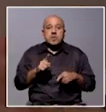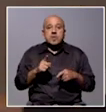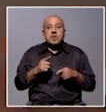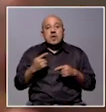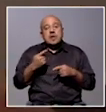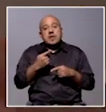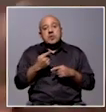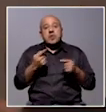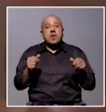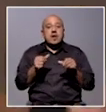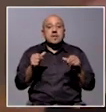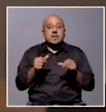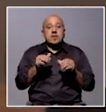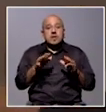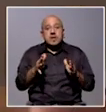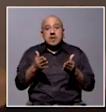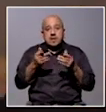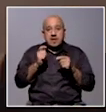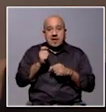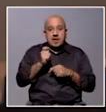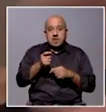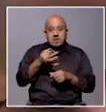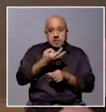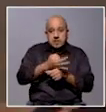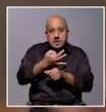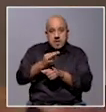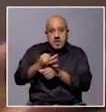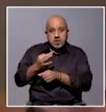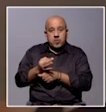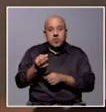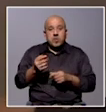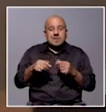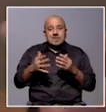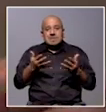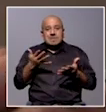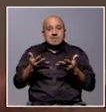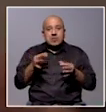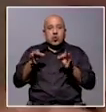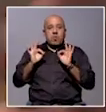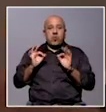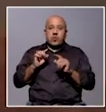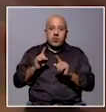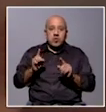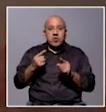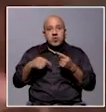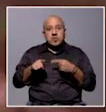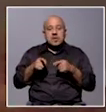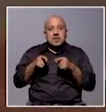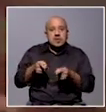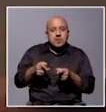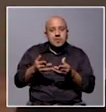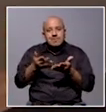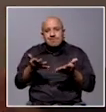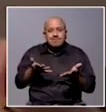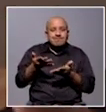eso hace que también que quien está dando en la clase pueda estar le genera una incomodidad esa incomodidad va generando